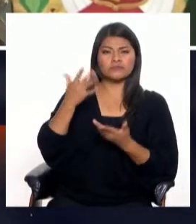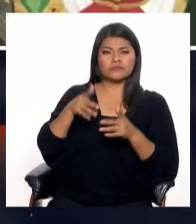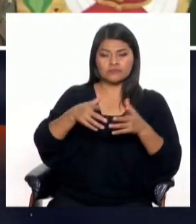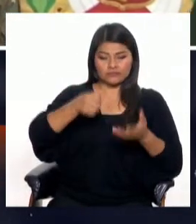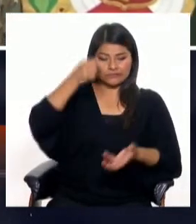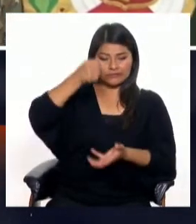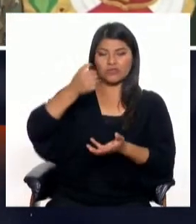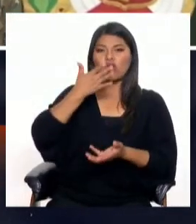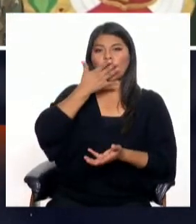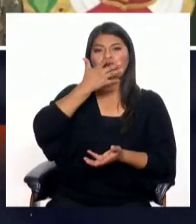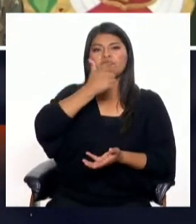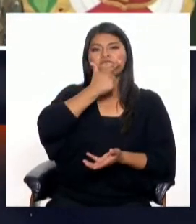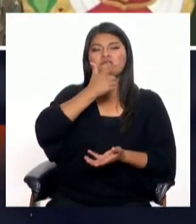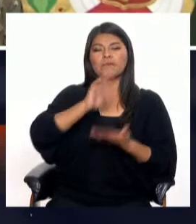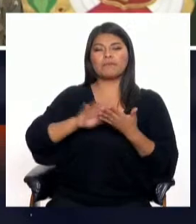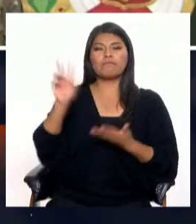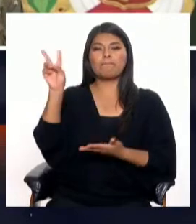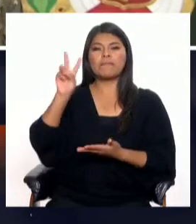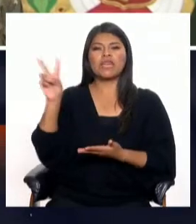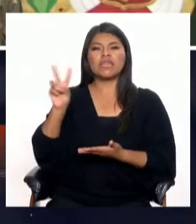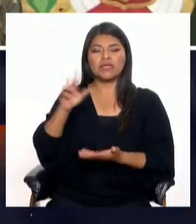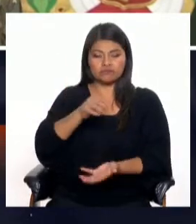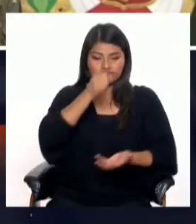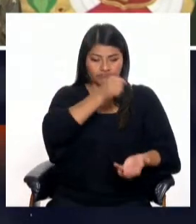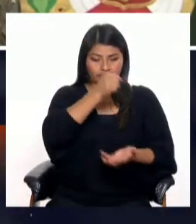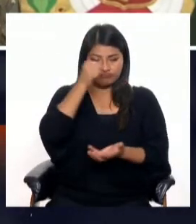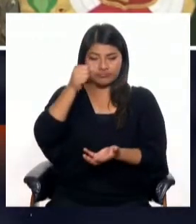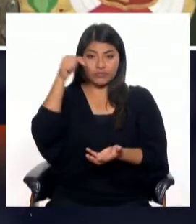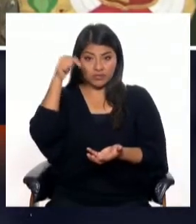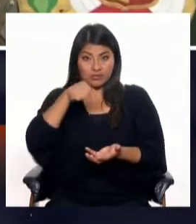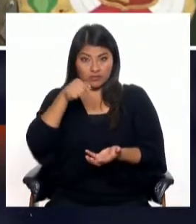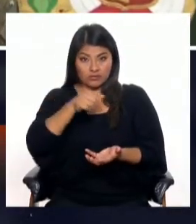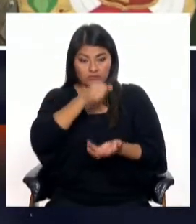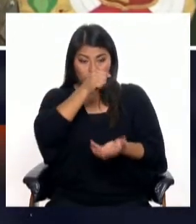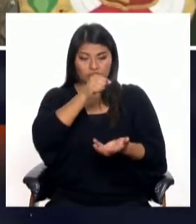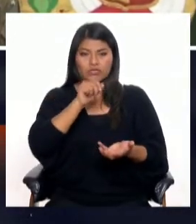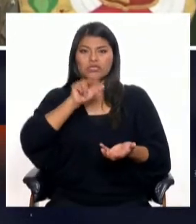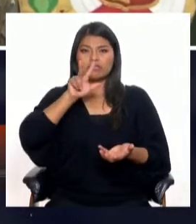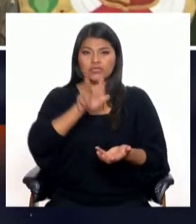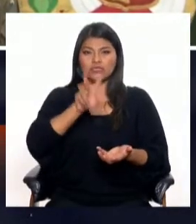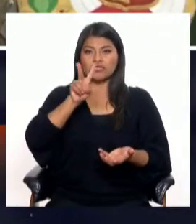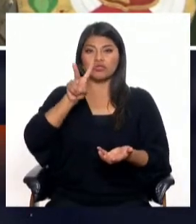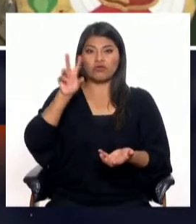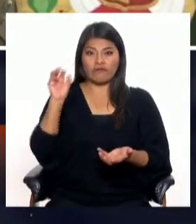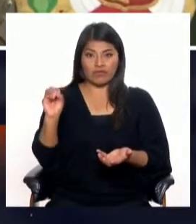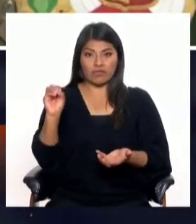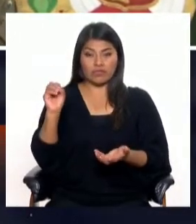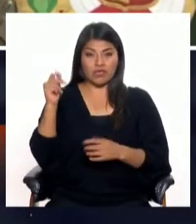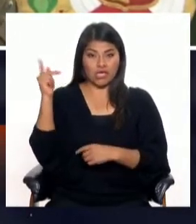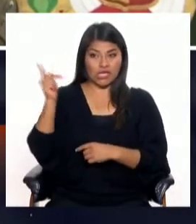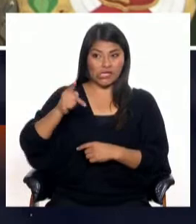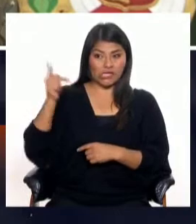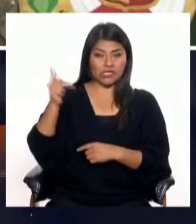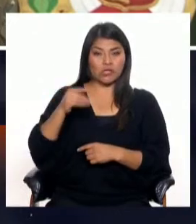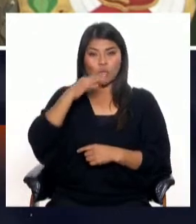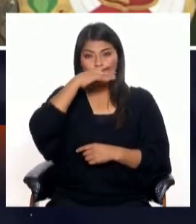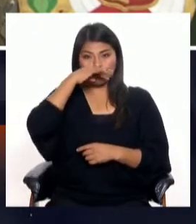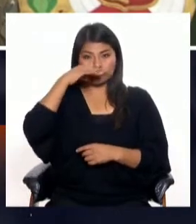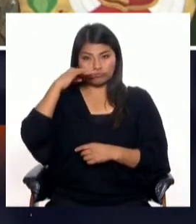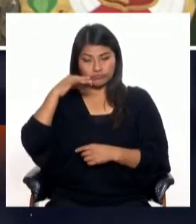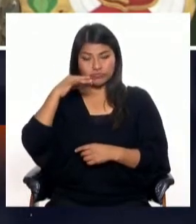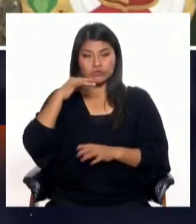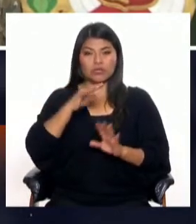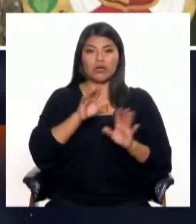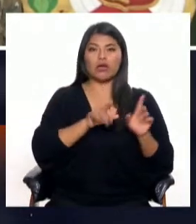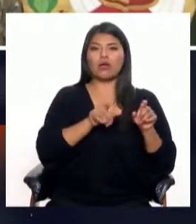de color verde, ahí estaba la droga, los 320 kilos de clorhidrato, y también las personas, estamos observando las personas